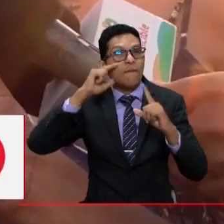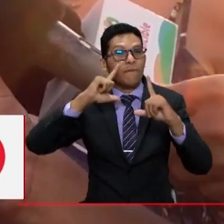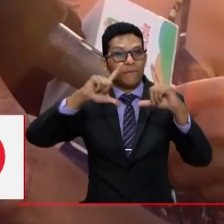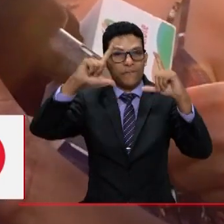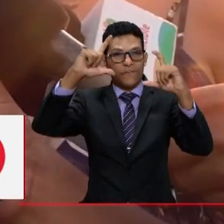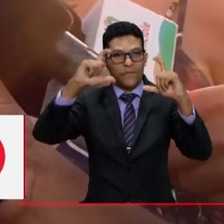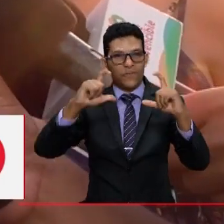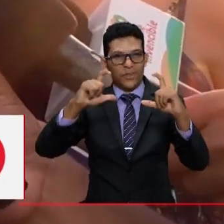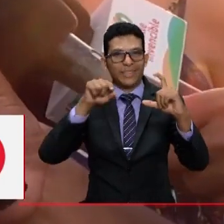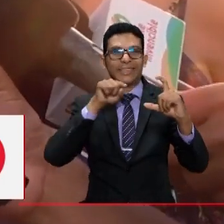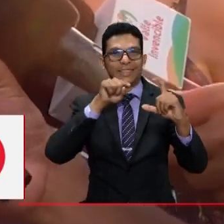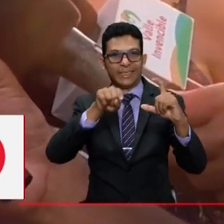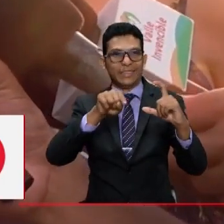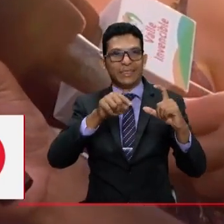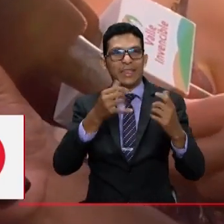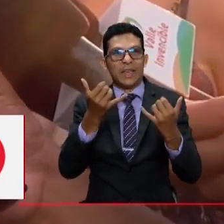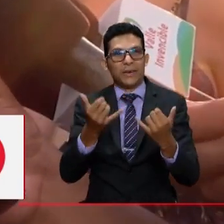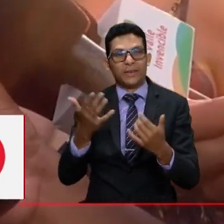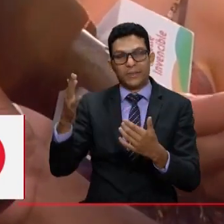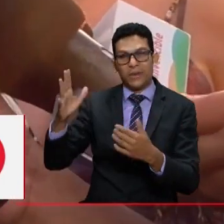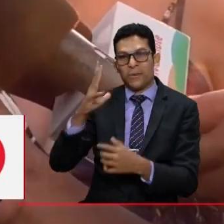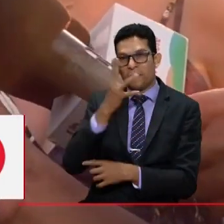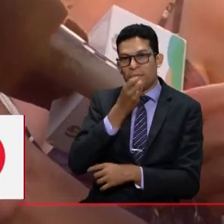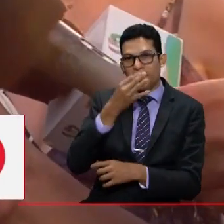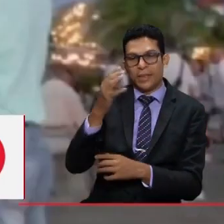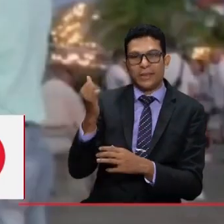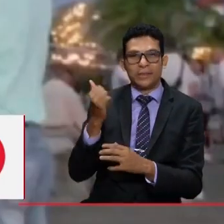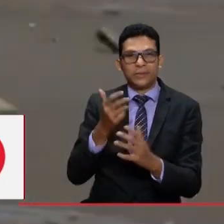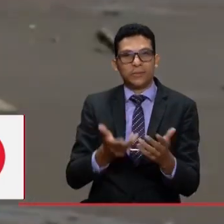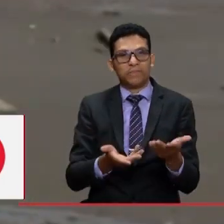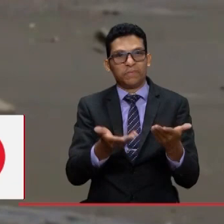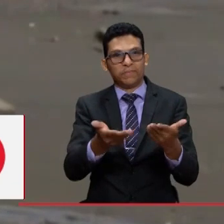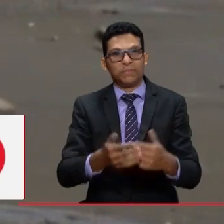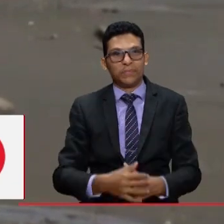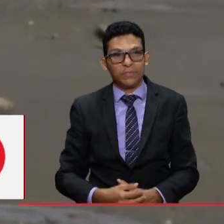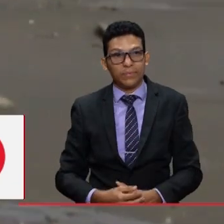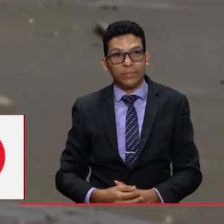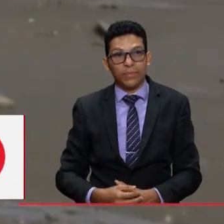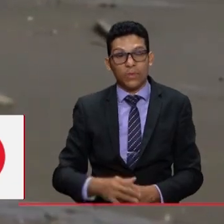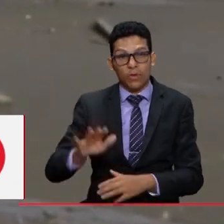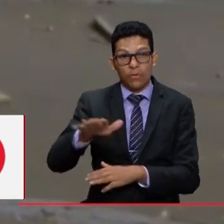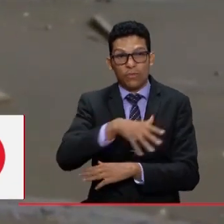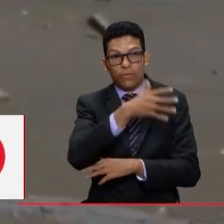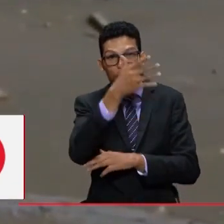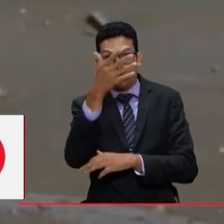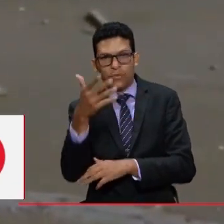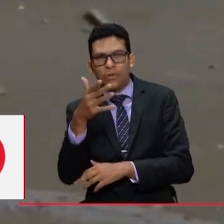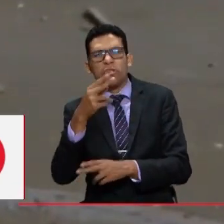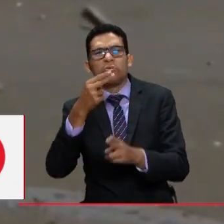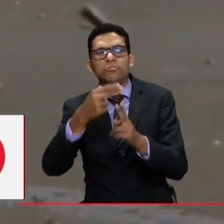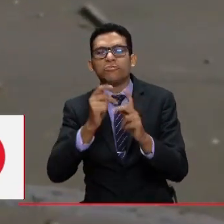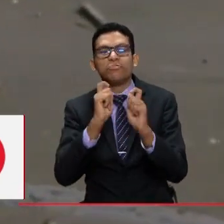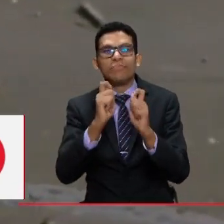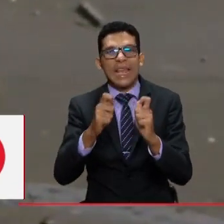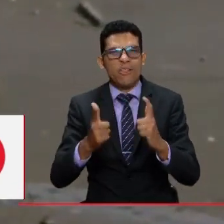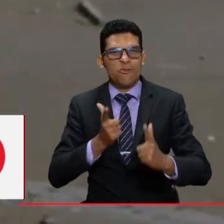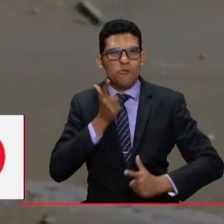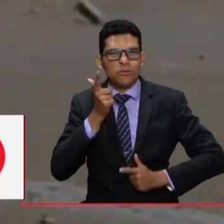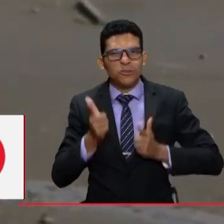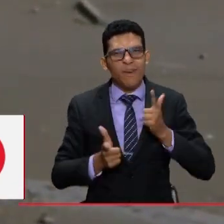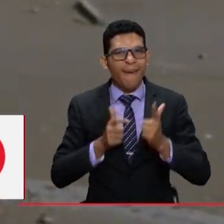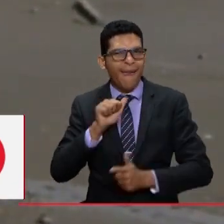nos tomamos la foto en este maravilloso monumento. La Luchona, como fue bautizada la obra ubicada en el emblemático